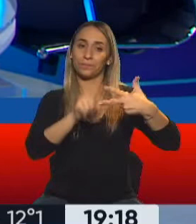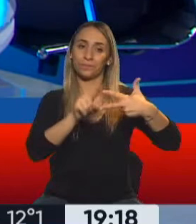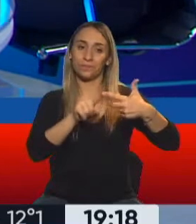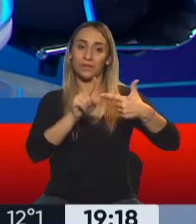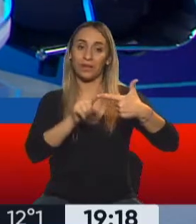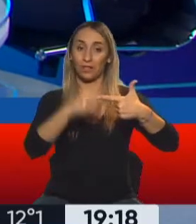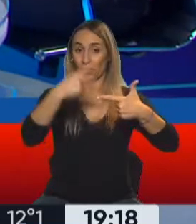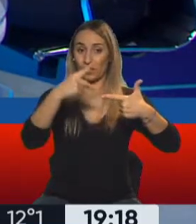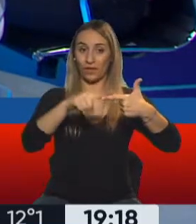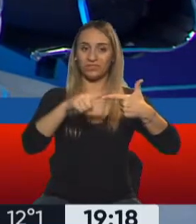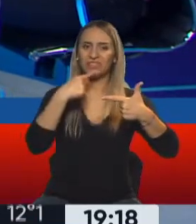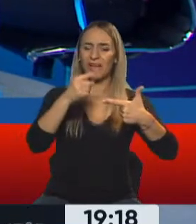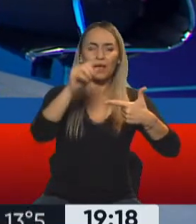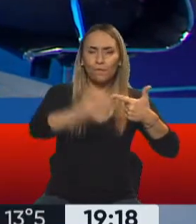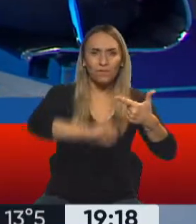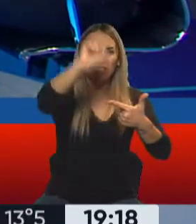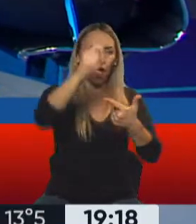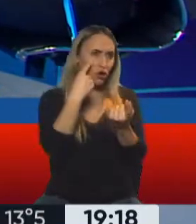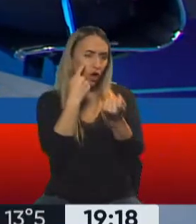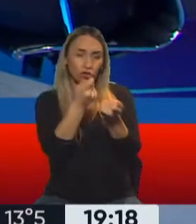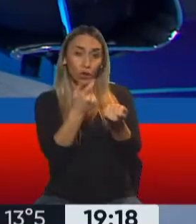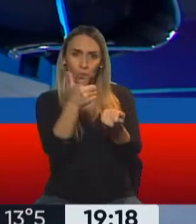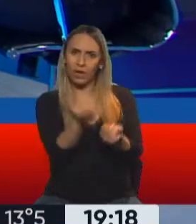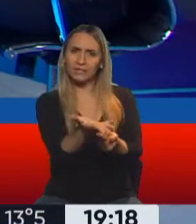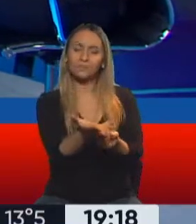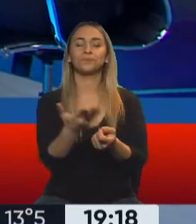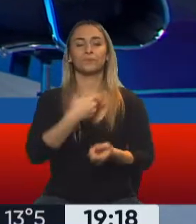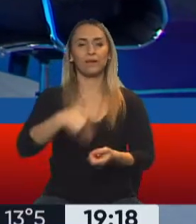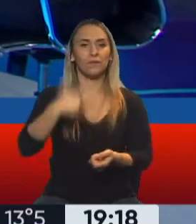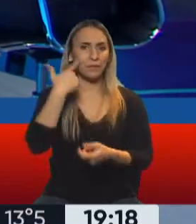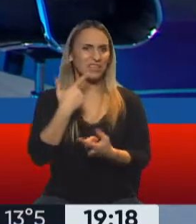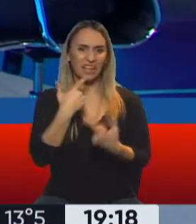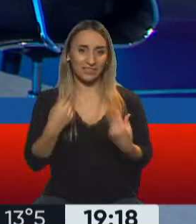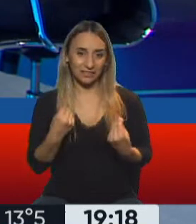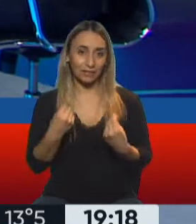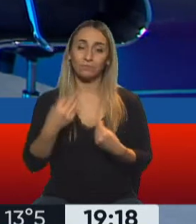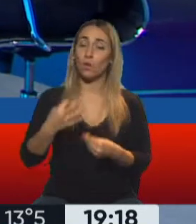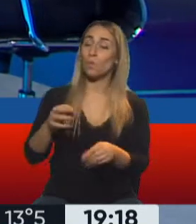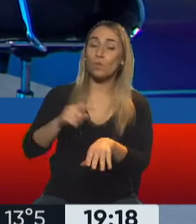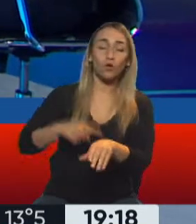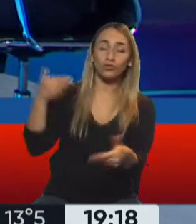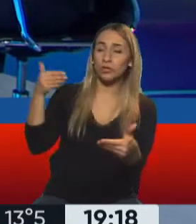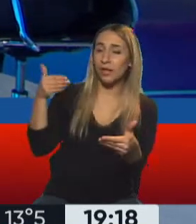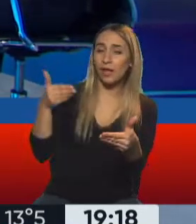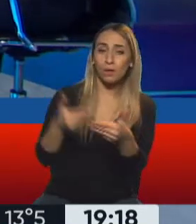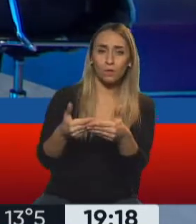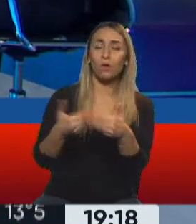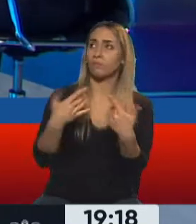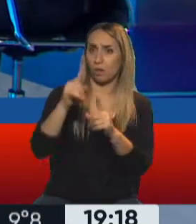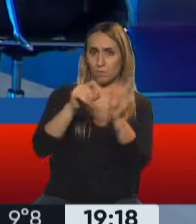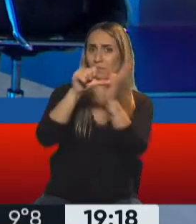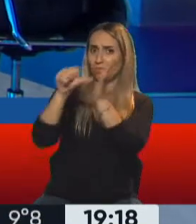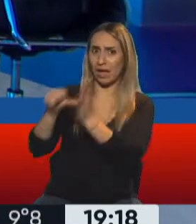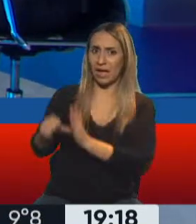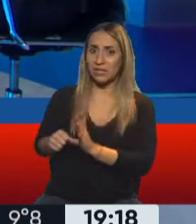control. Este es otro punto también importante. Lo que plantea el Fondo Monetario en este caso es que después de mucho tiempo, muchos países que hace rato